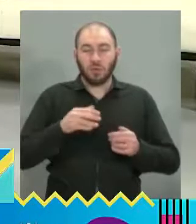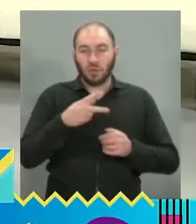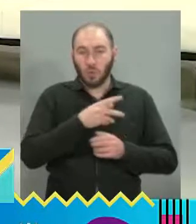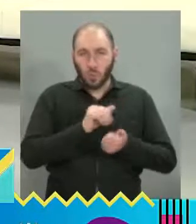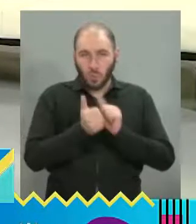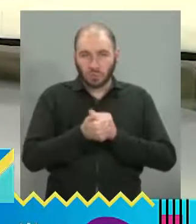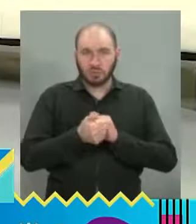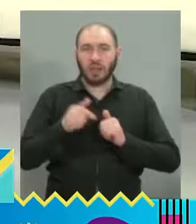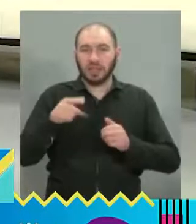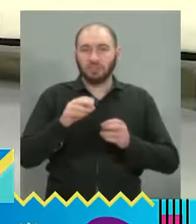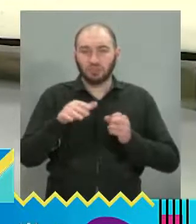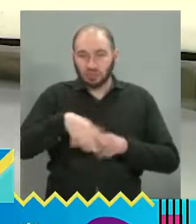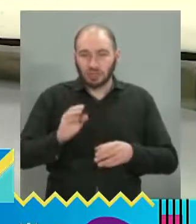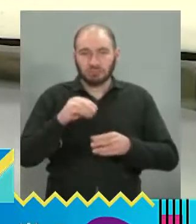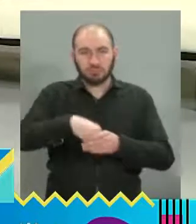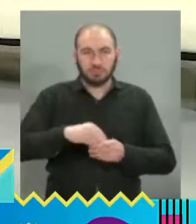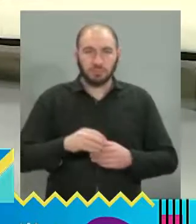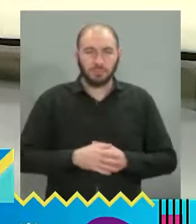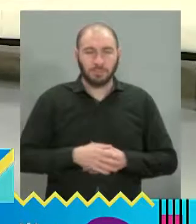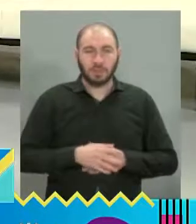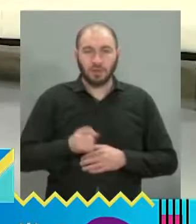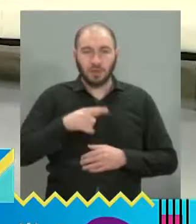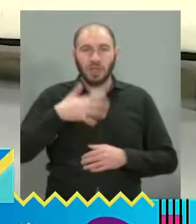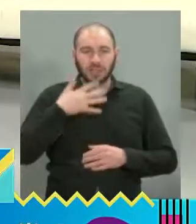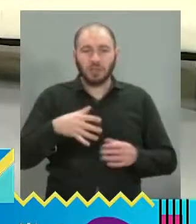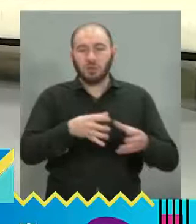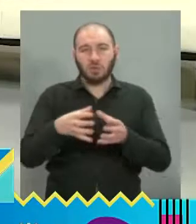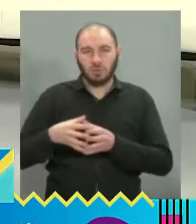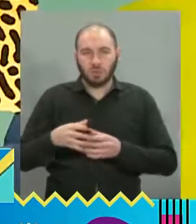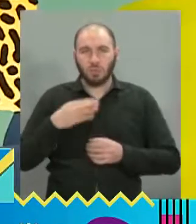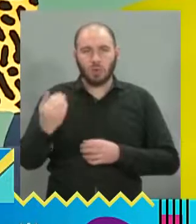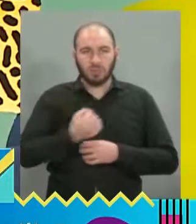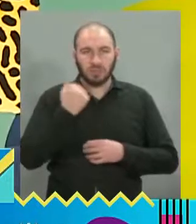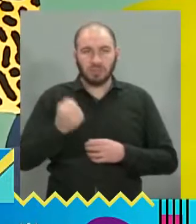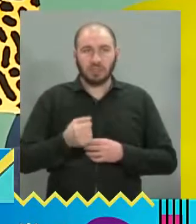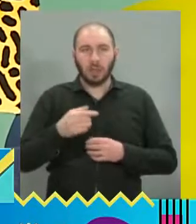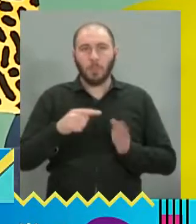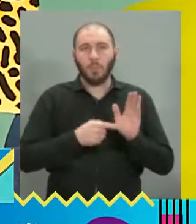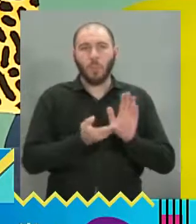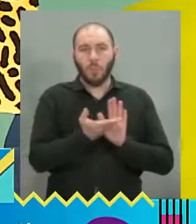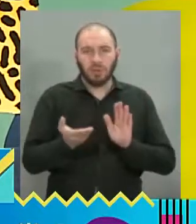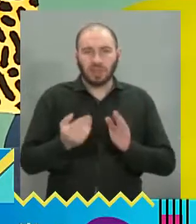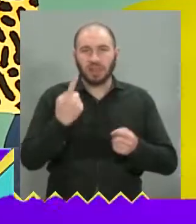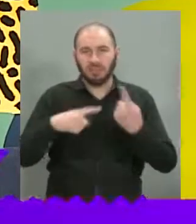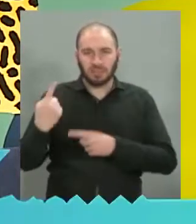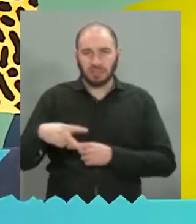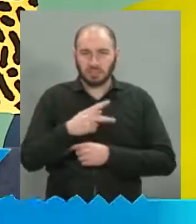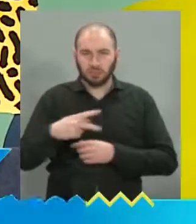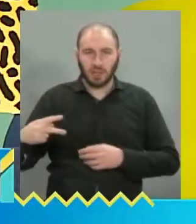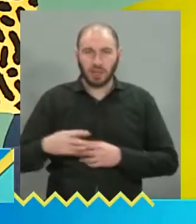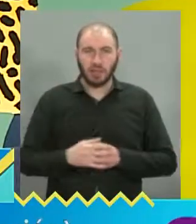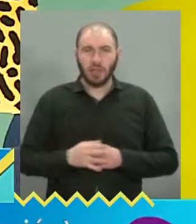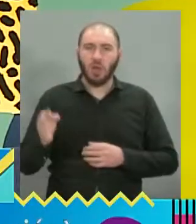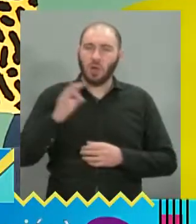empezó a instaurarse esto en la sociedad, empezamos a entender las organizaciones la importancia de la visibilidad de la diversidad sexual